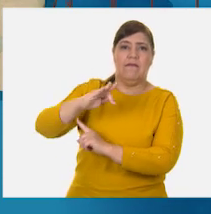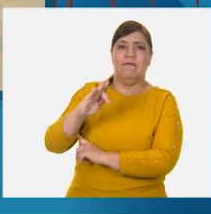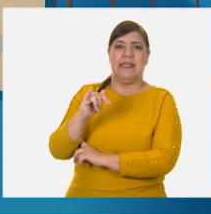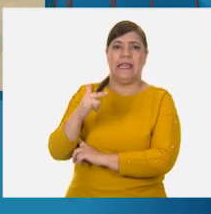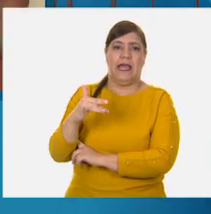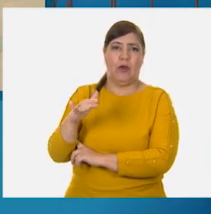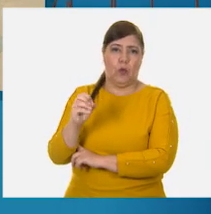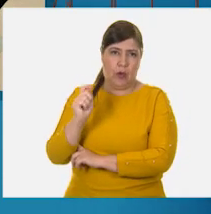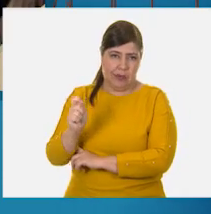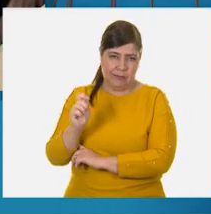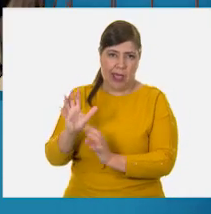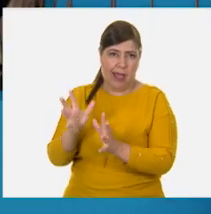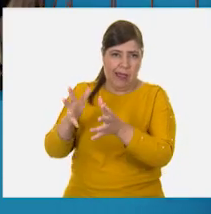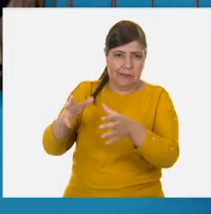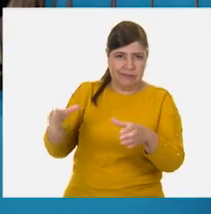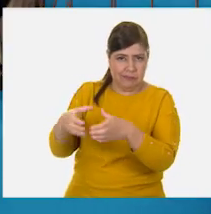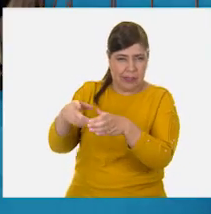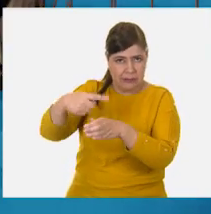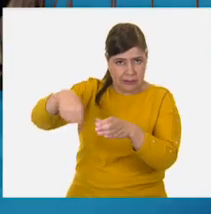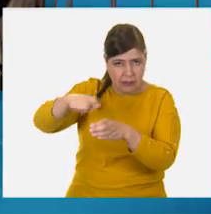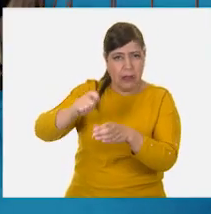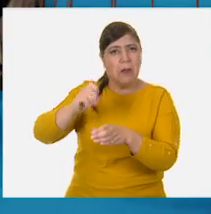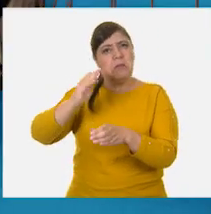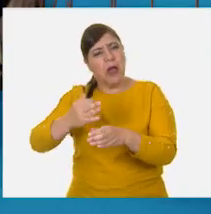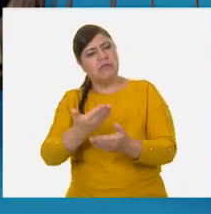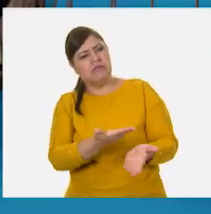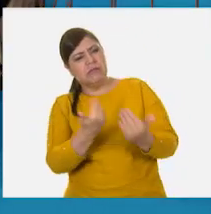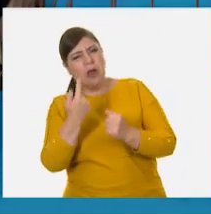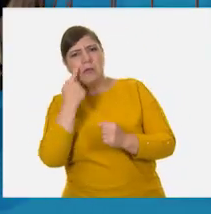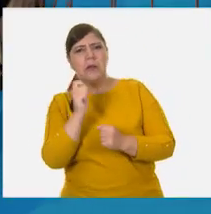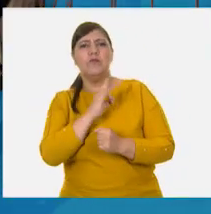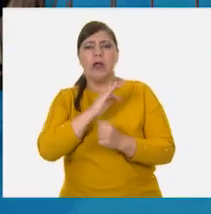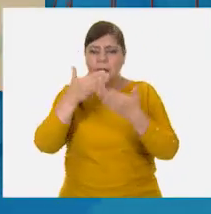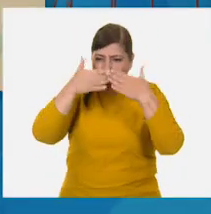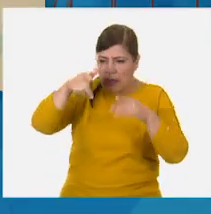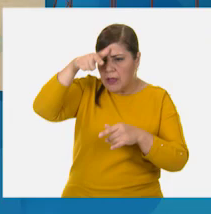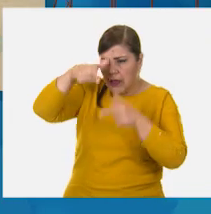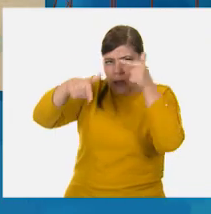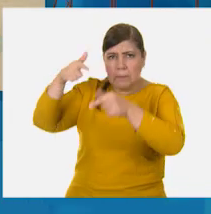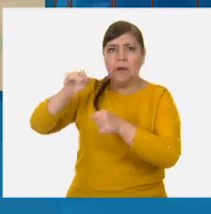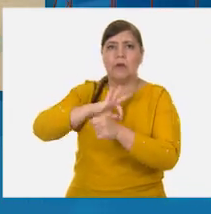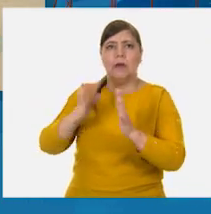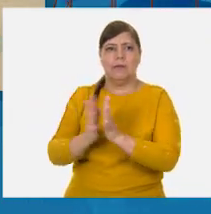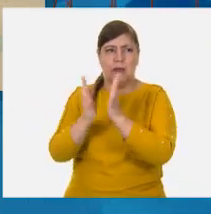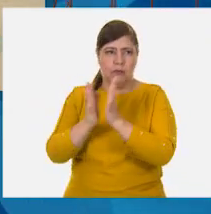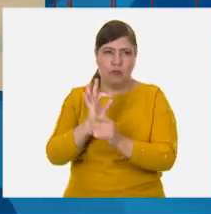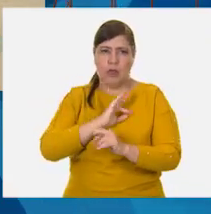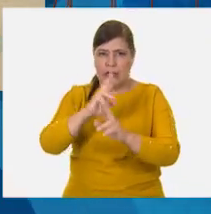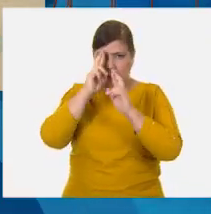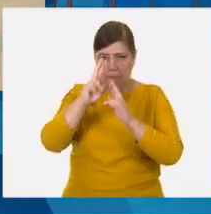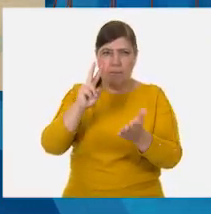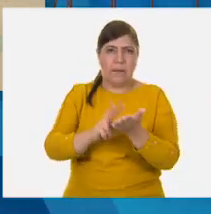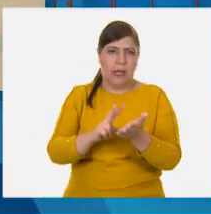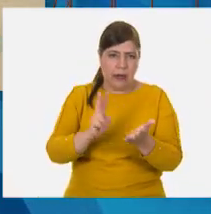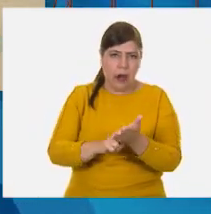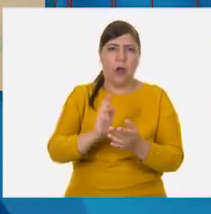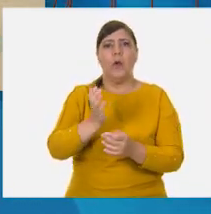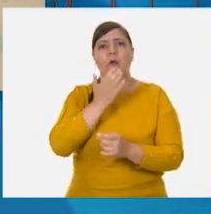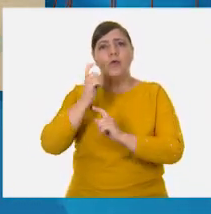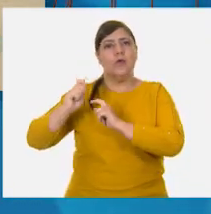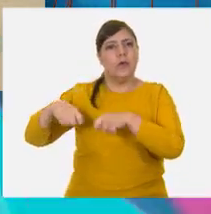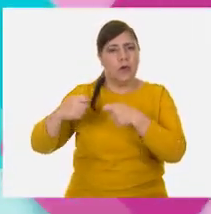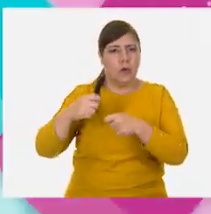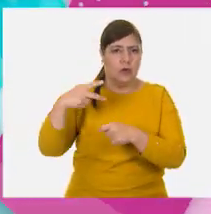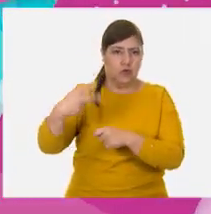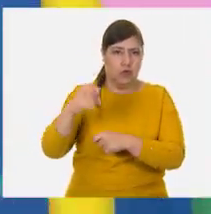fandango y que está abierta a recibir y aceptar a cualquier persona que quiera conocer y participar en ella, respetando los valores y tradiciones propias